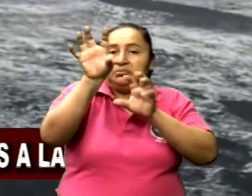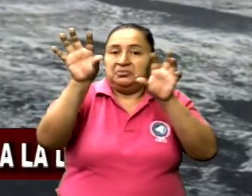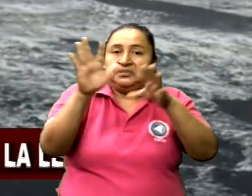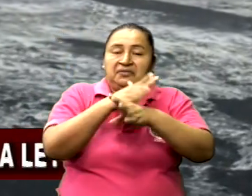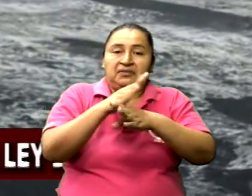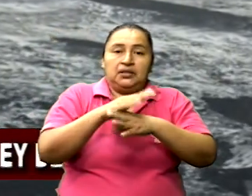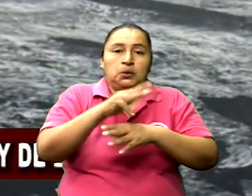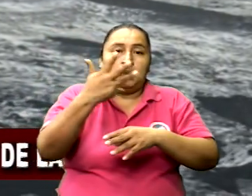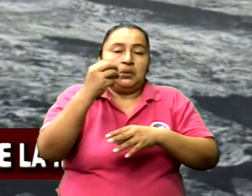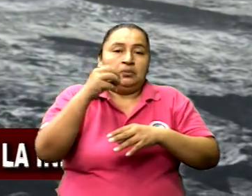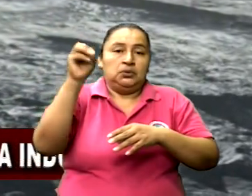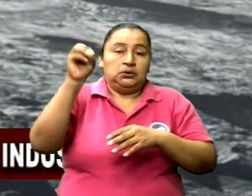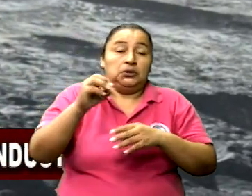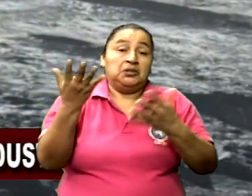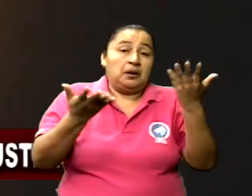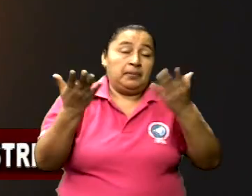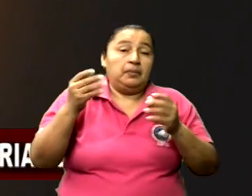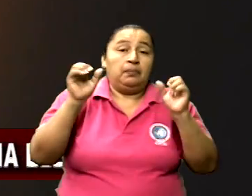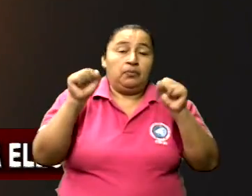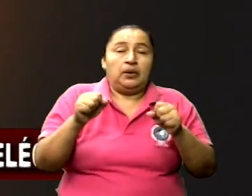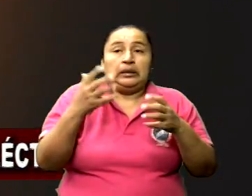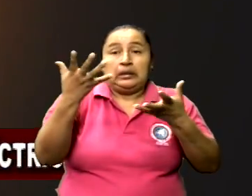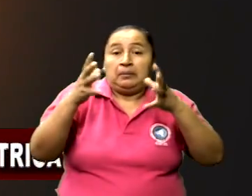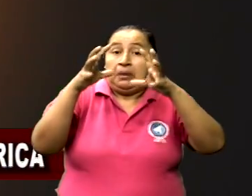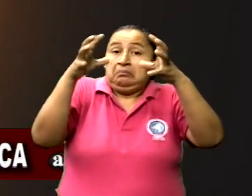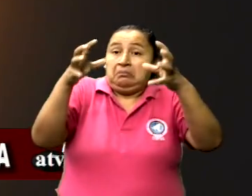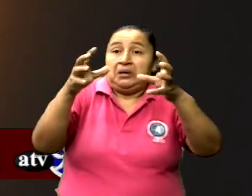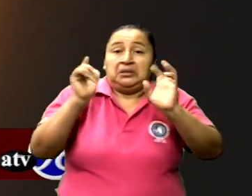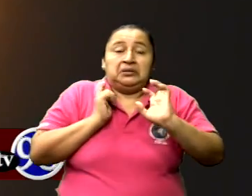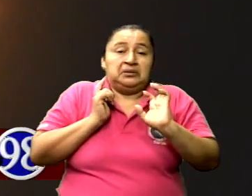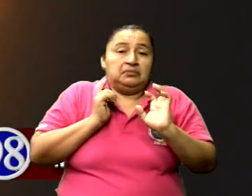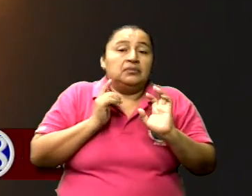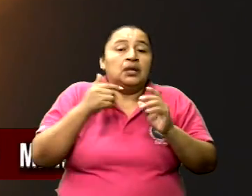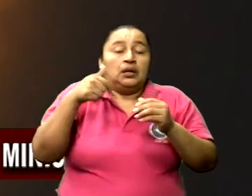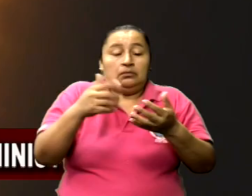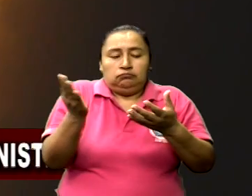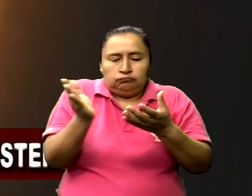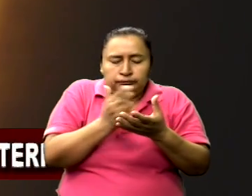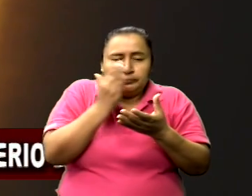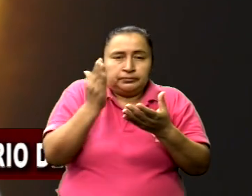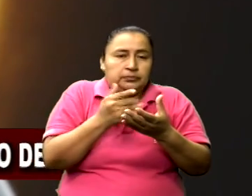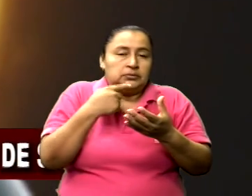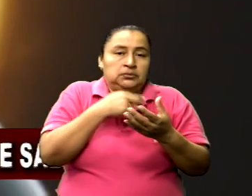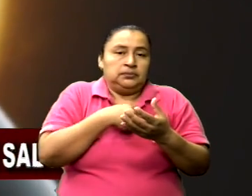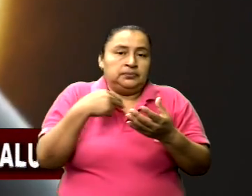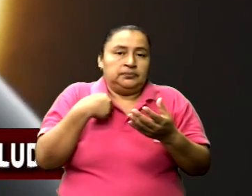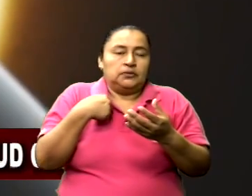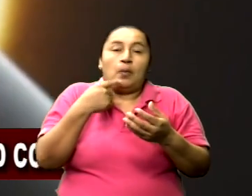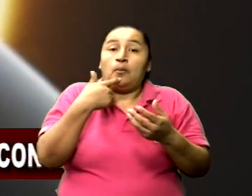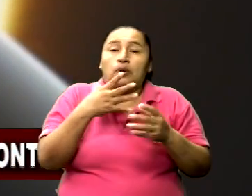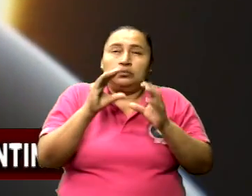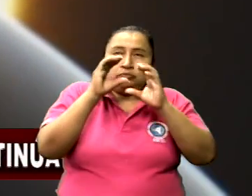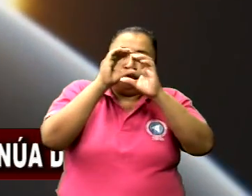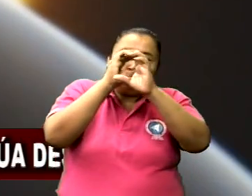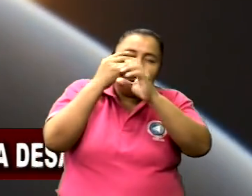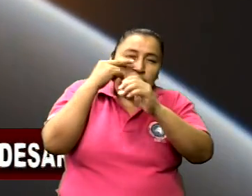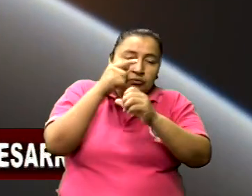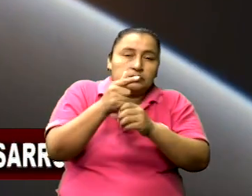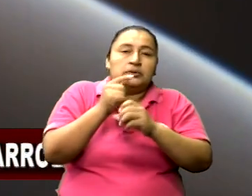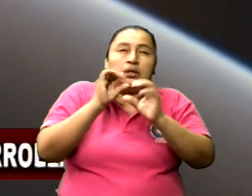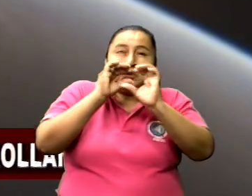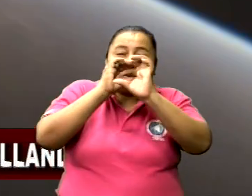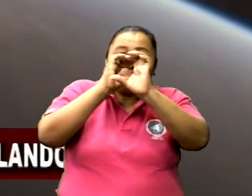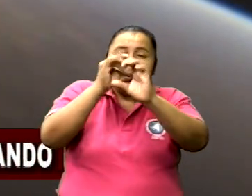el 90% de posibilidades de que sean planetas. El catálogo, elaborado por las observaciones del equipo de